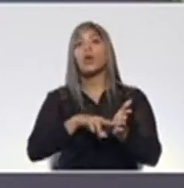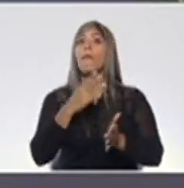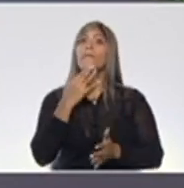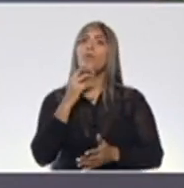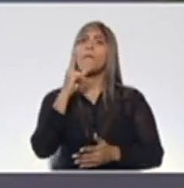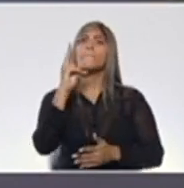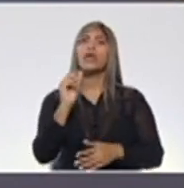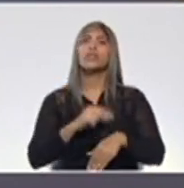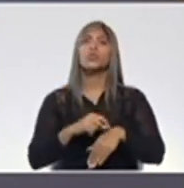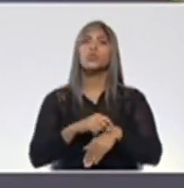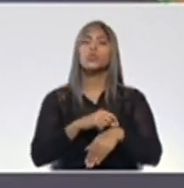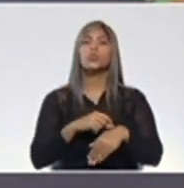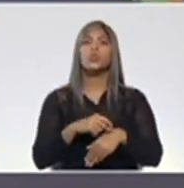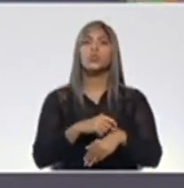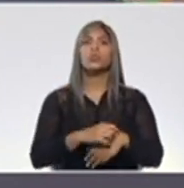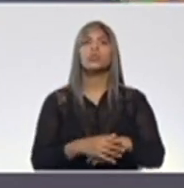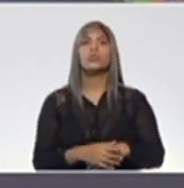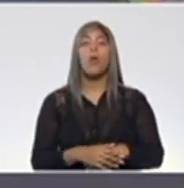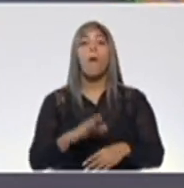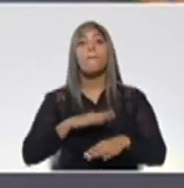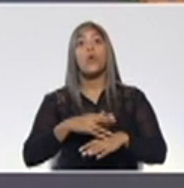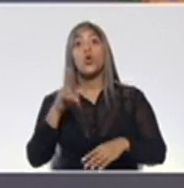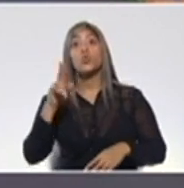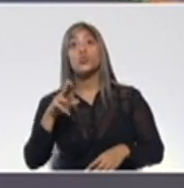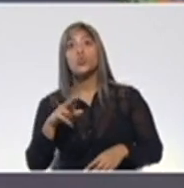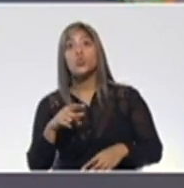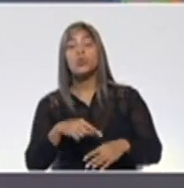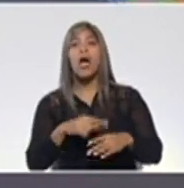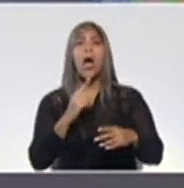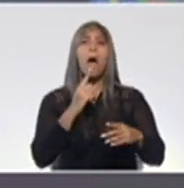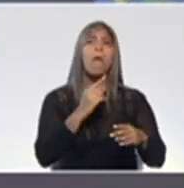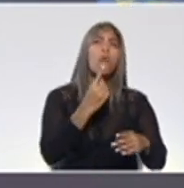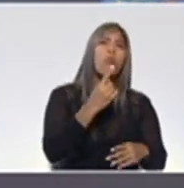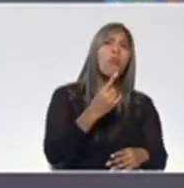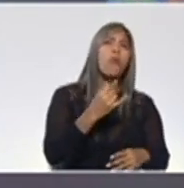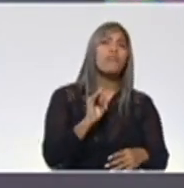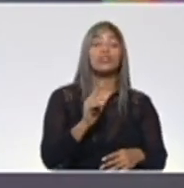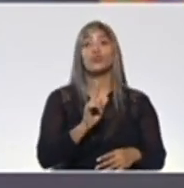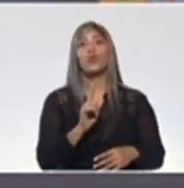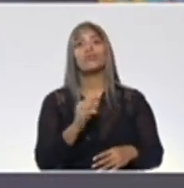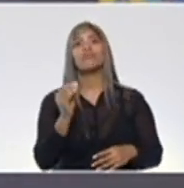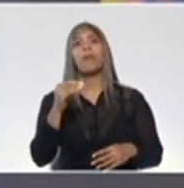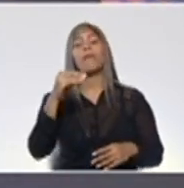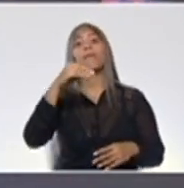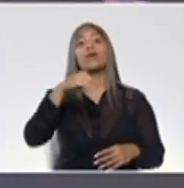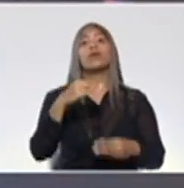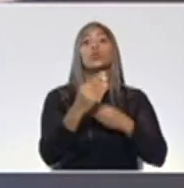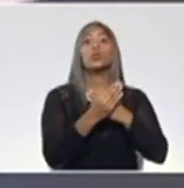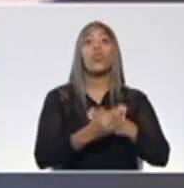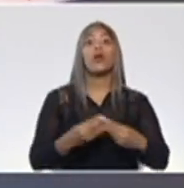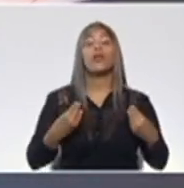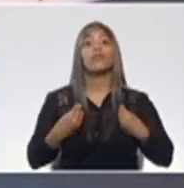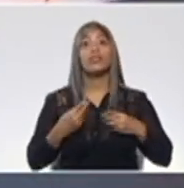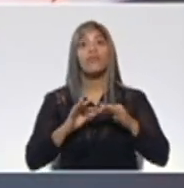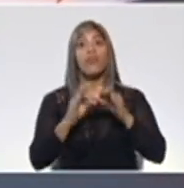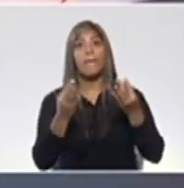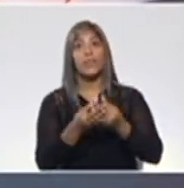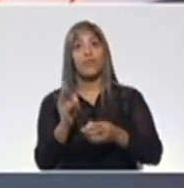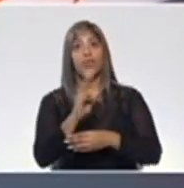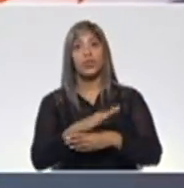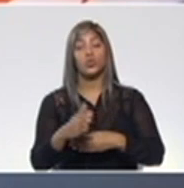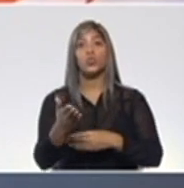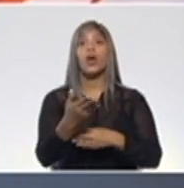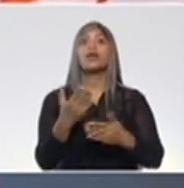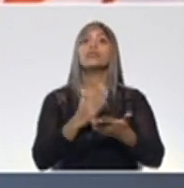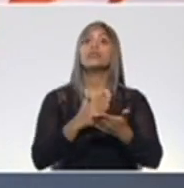segundos con agua y con jabón, porque nunca será suficiente cuando se trata de proteger la vida de la familia venezolana que